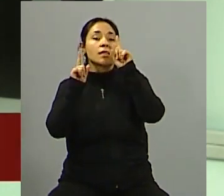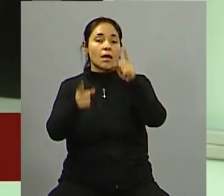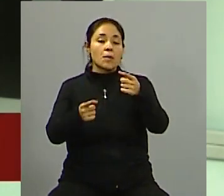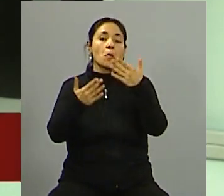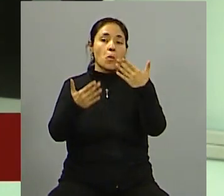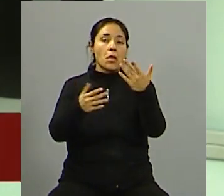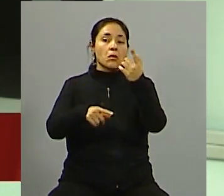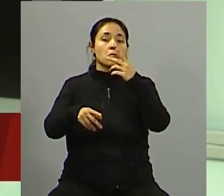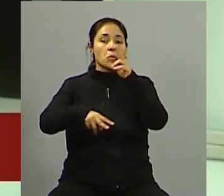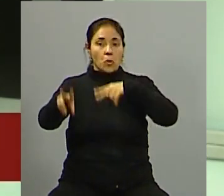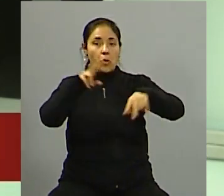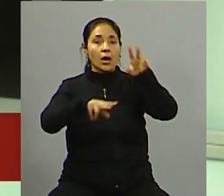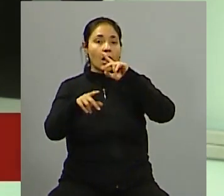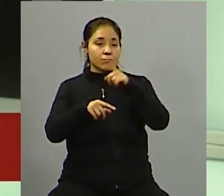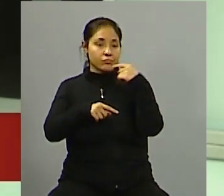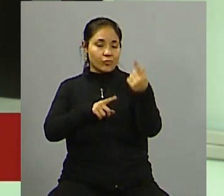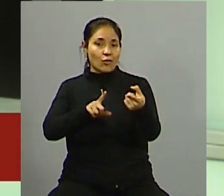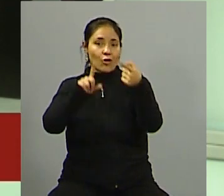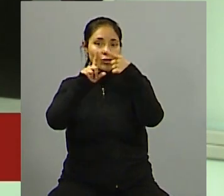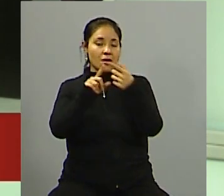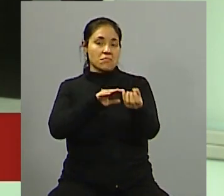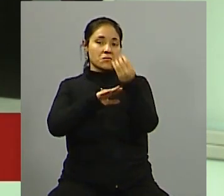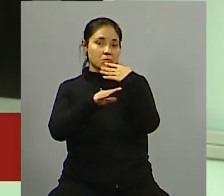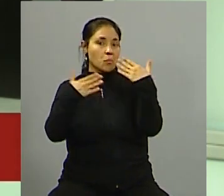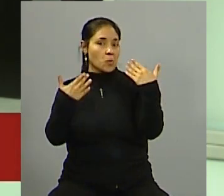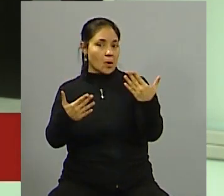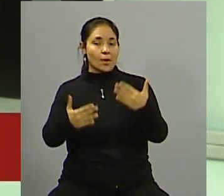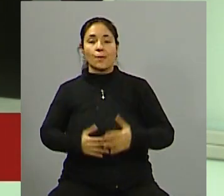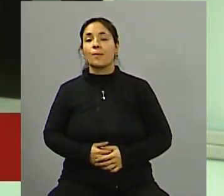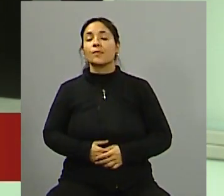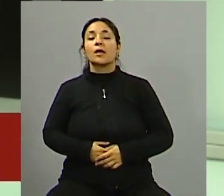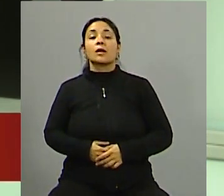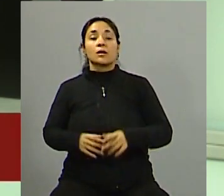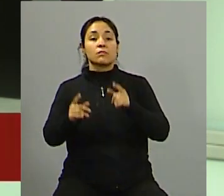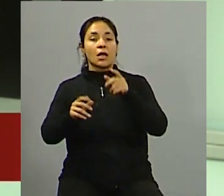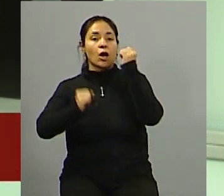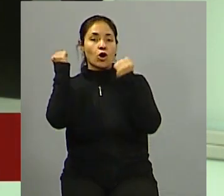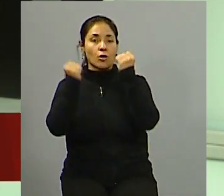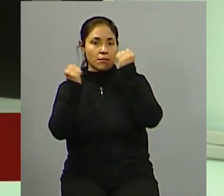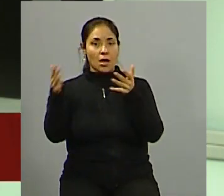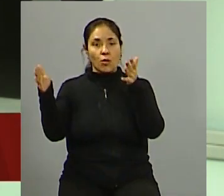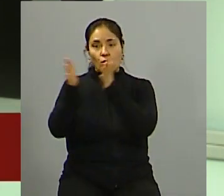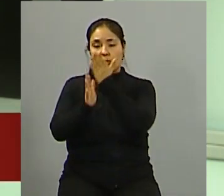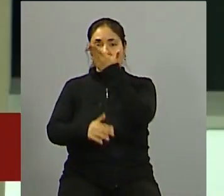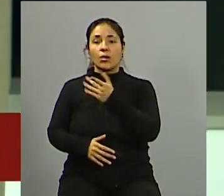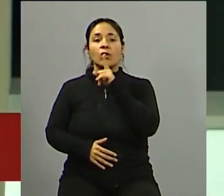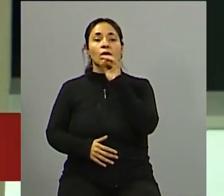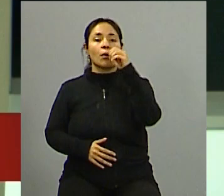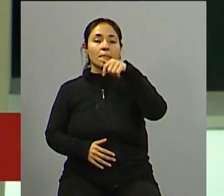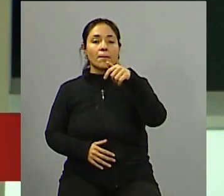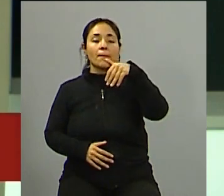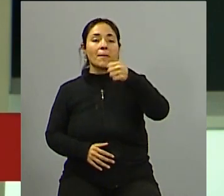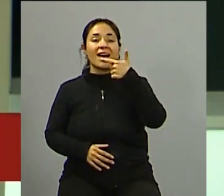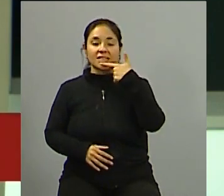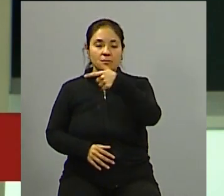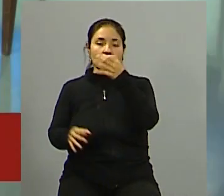o Unidiversidad. Nos van a encontrar y nos pueden dejar algún comentario. Vamos a seguir hablando de economía. Lo hacemos con Tomás Ametlla, economista. Que